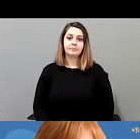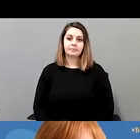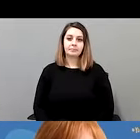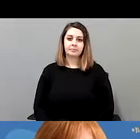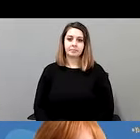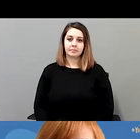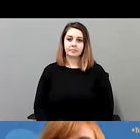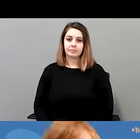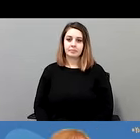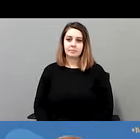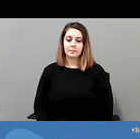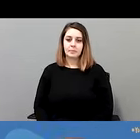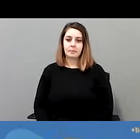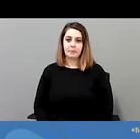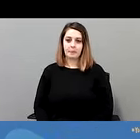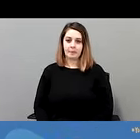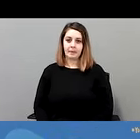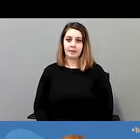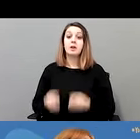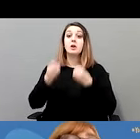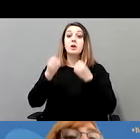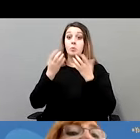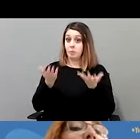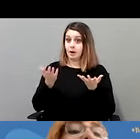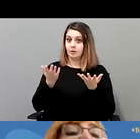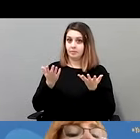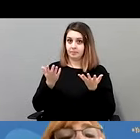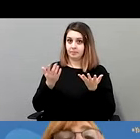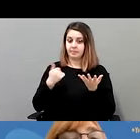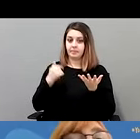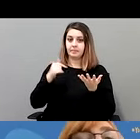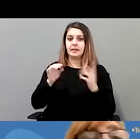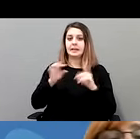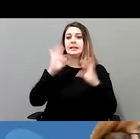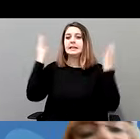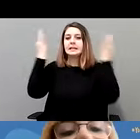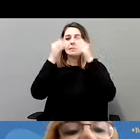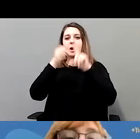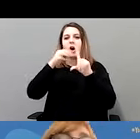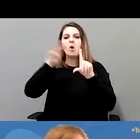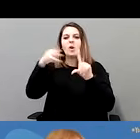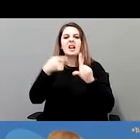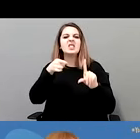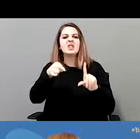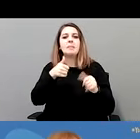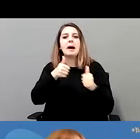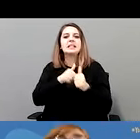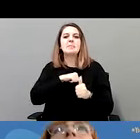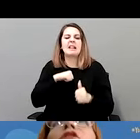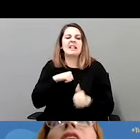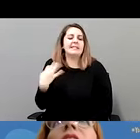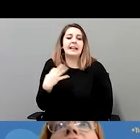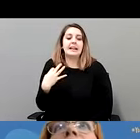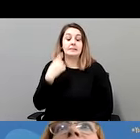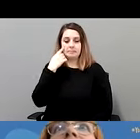Vale. Bueno, a lo largo de este seminario web vamos a analizar qué es esto de la asistencia personal.